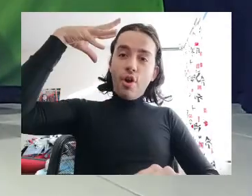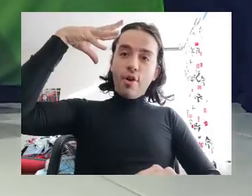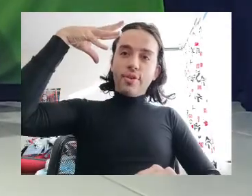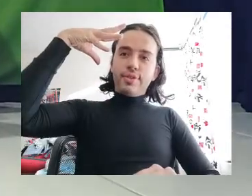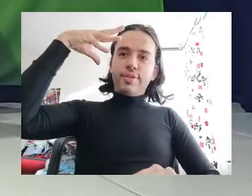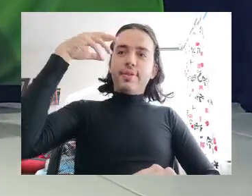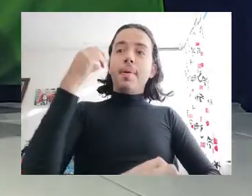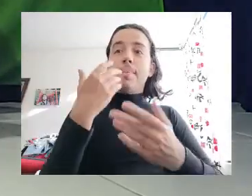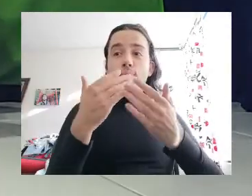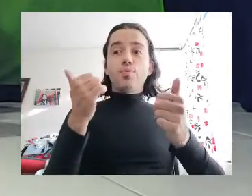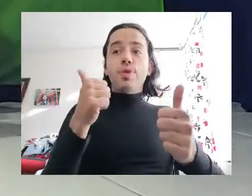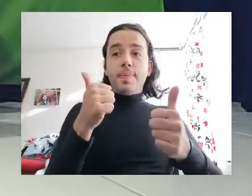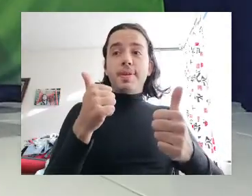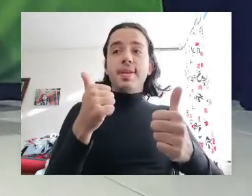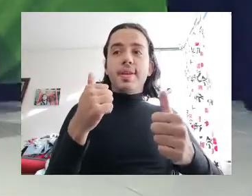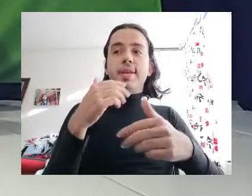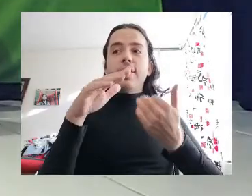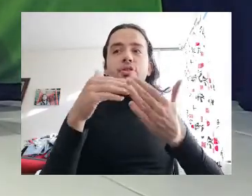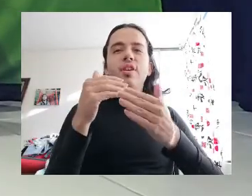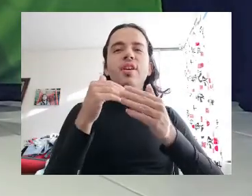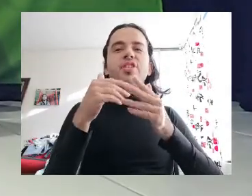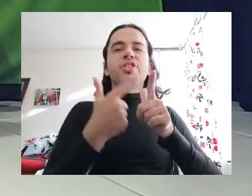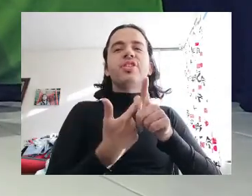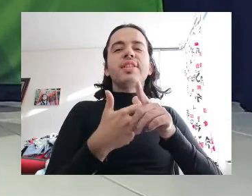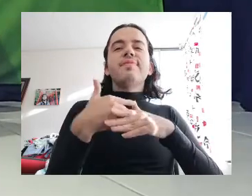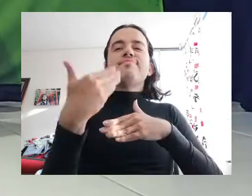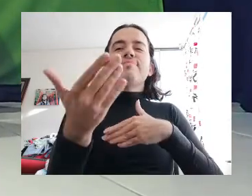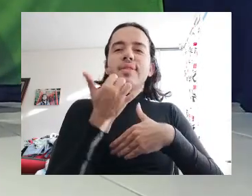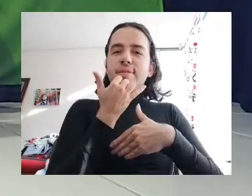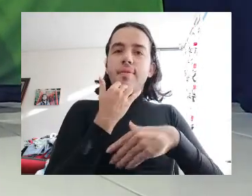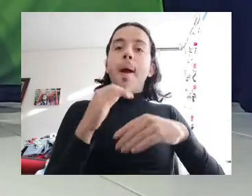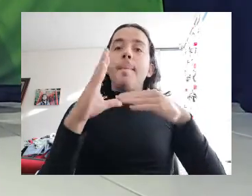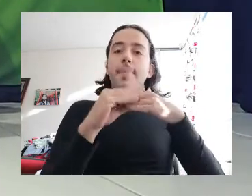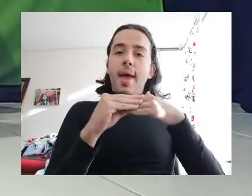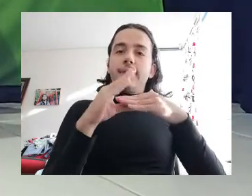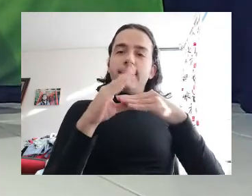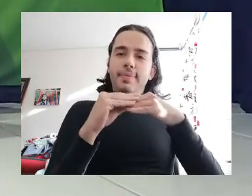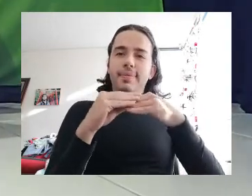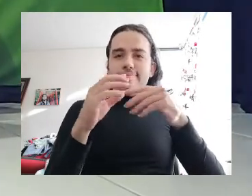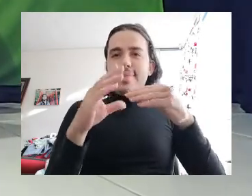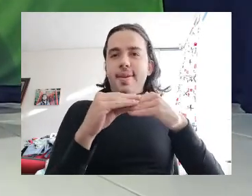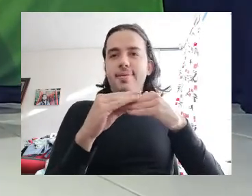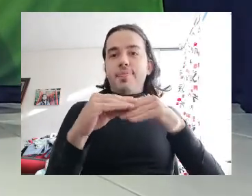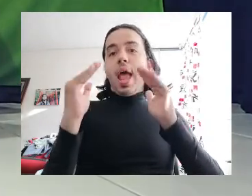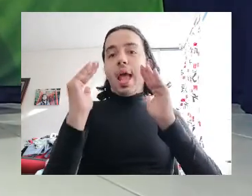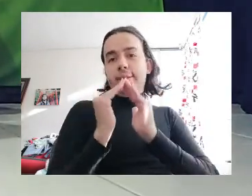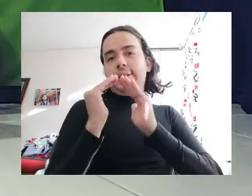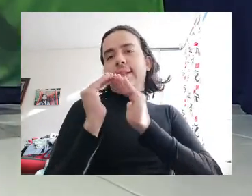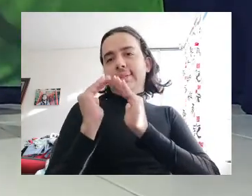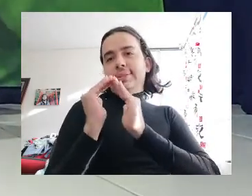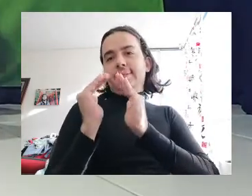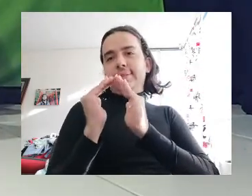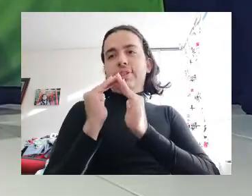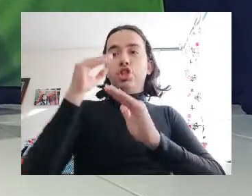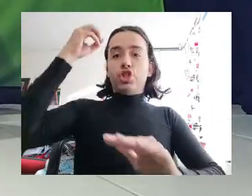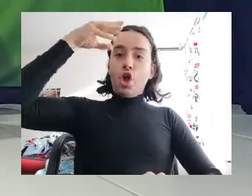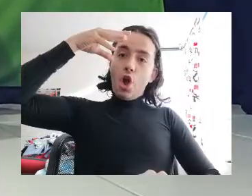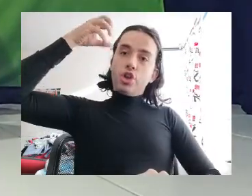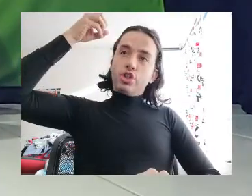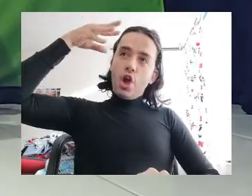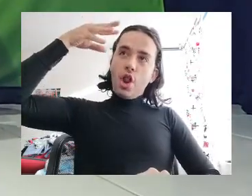casa y sol. ¡Muy bien! Entonces sería pan, pan,